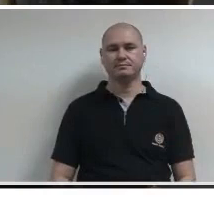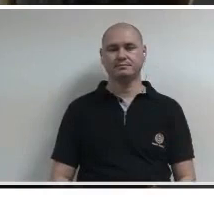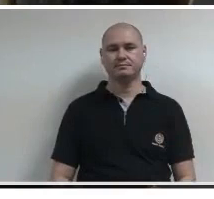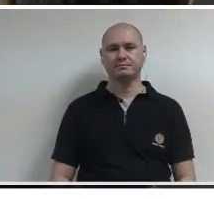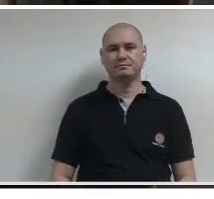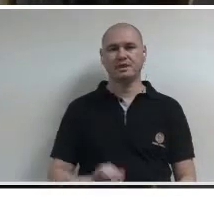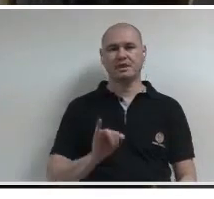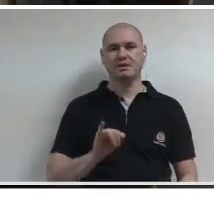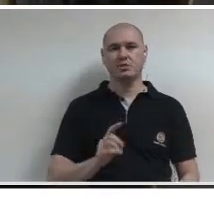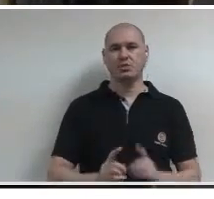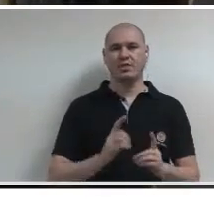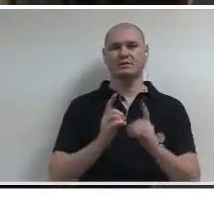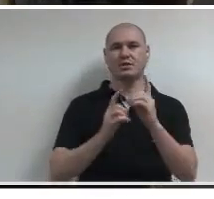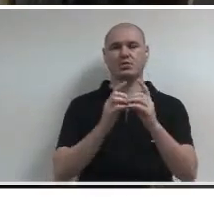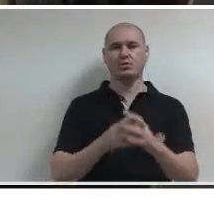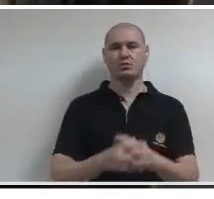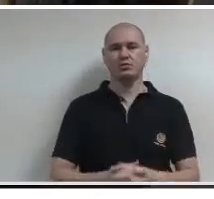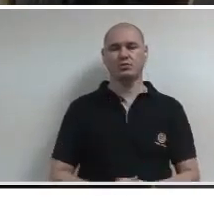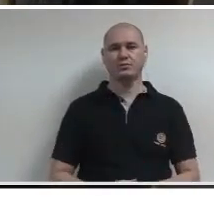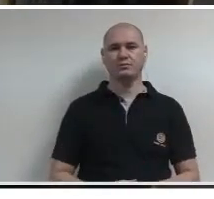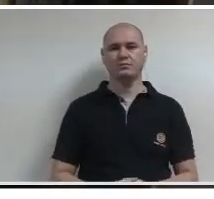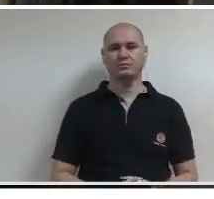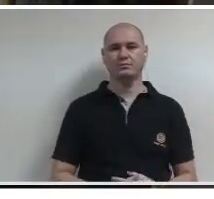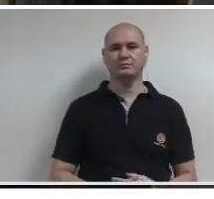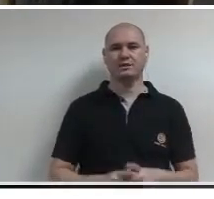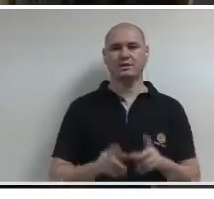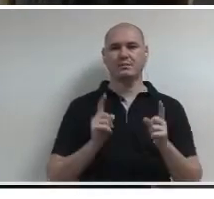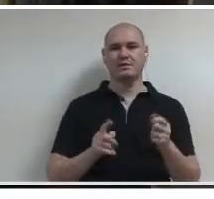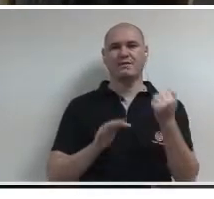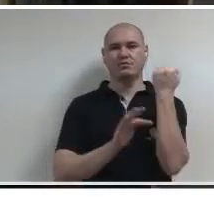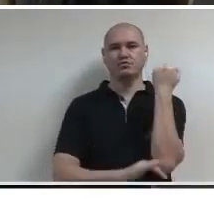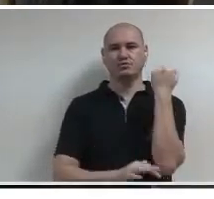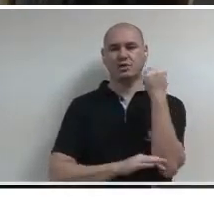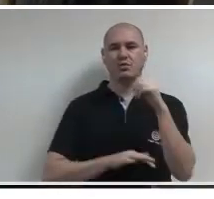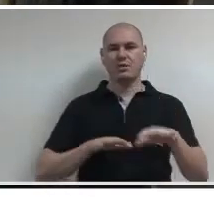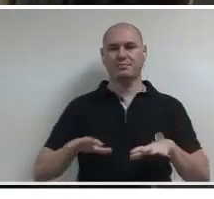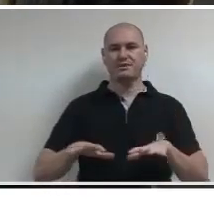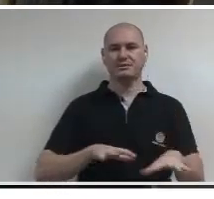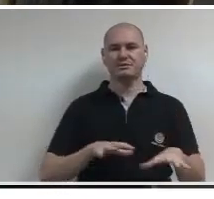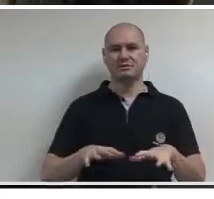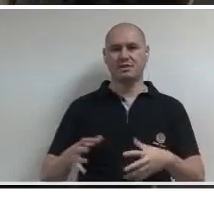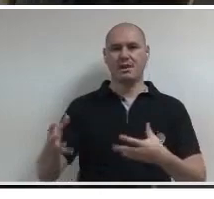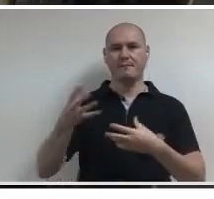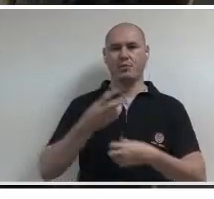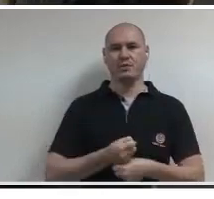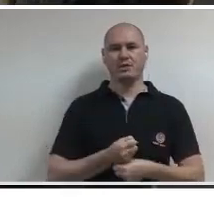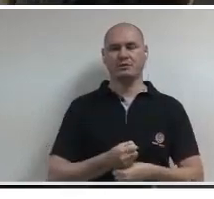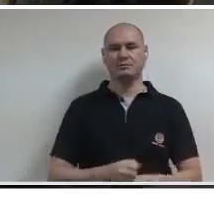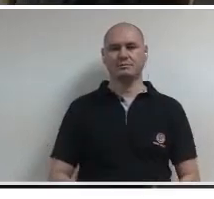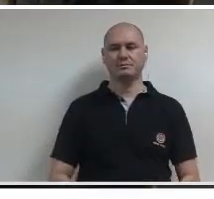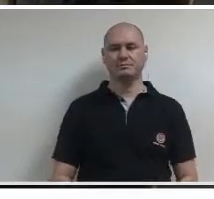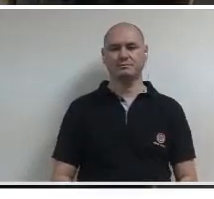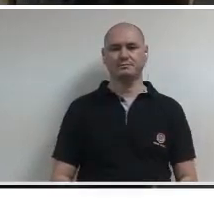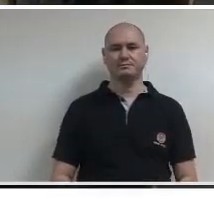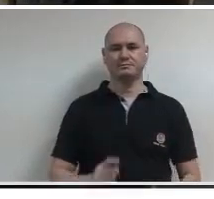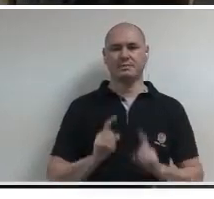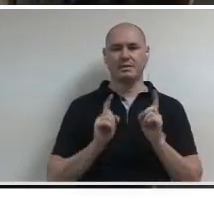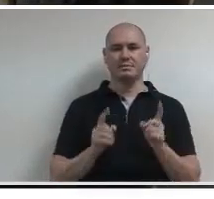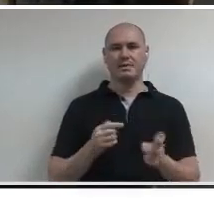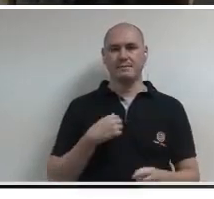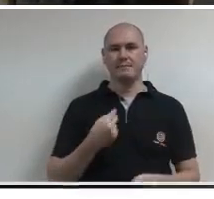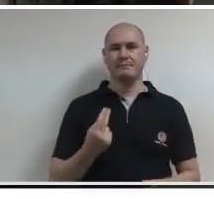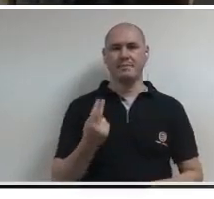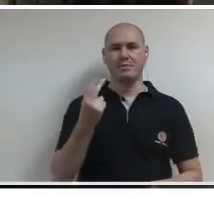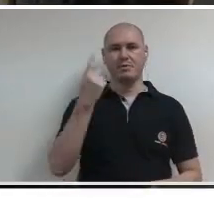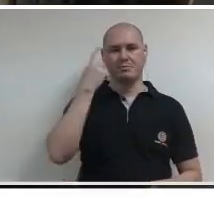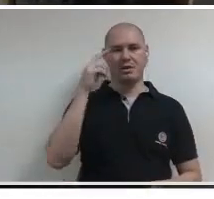instituto de desarrollo pe instituto de desarrollo funcionario administrativo cuera o minuta con plan